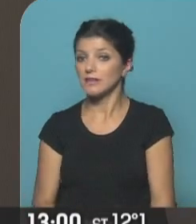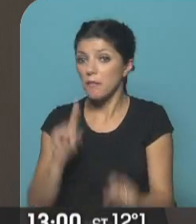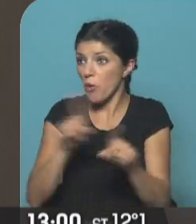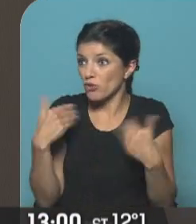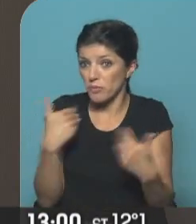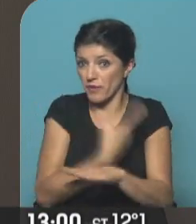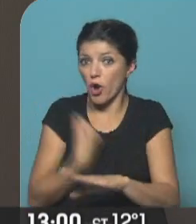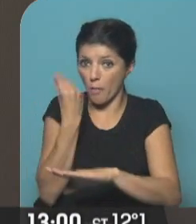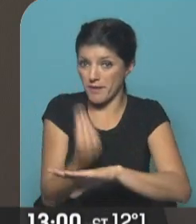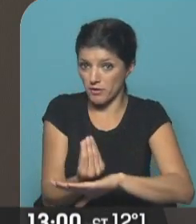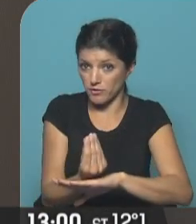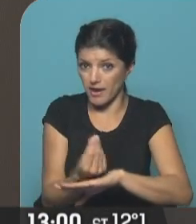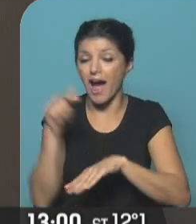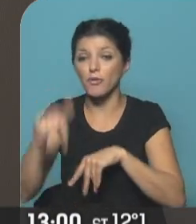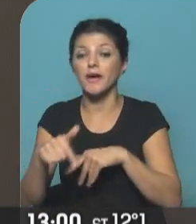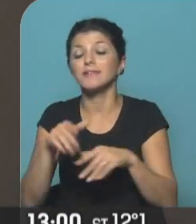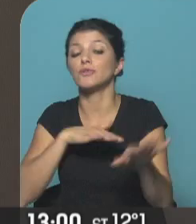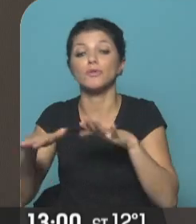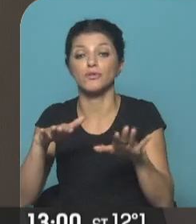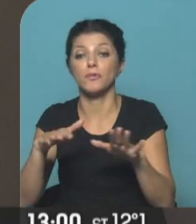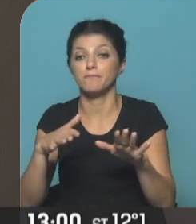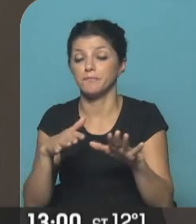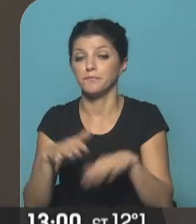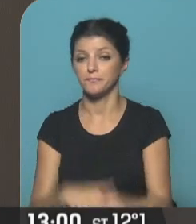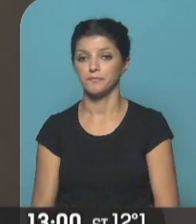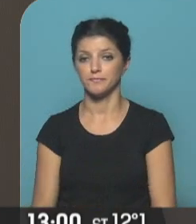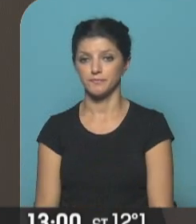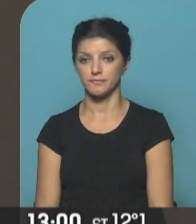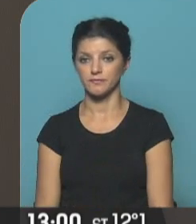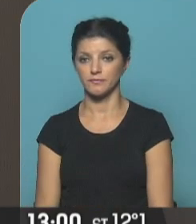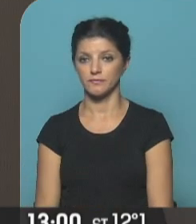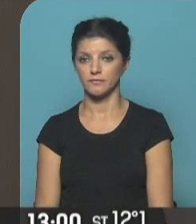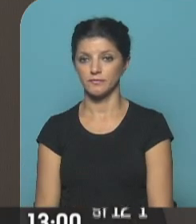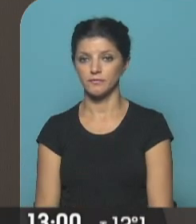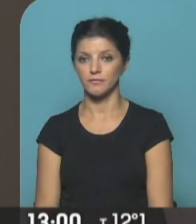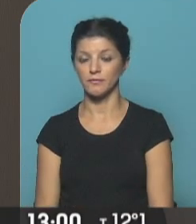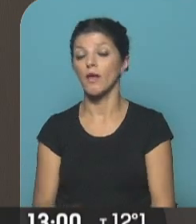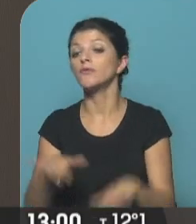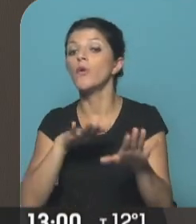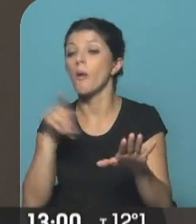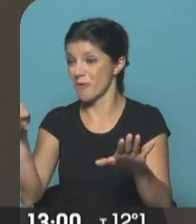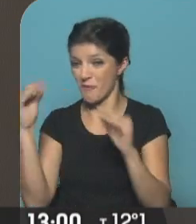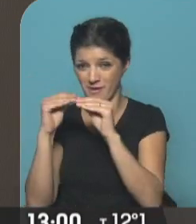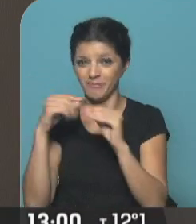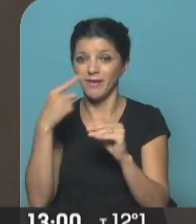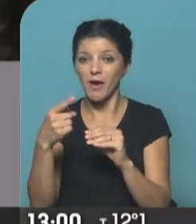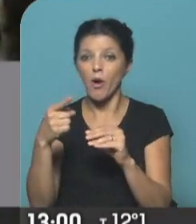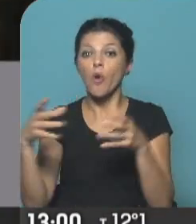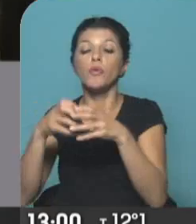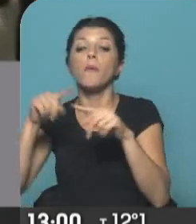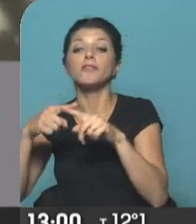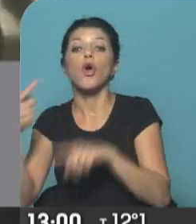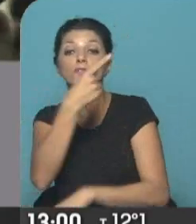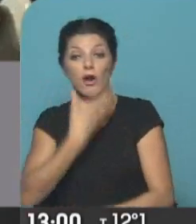y ahora me parece que estamos en un nuevo escenario que, como dice Natalia, con una oposición debilitada, pero